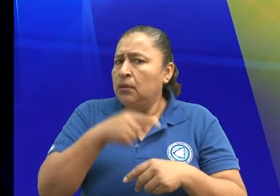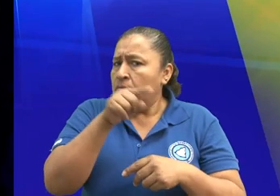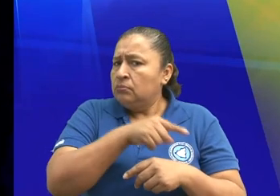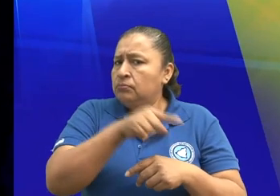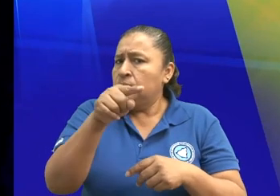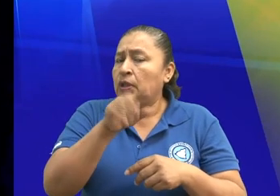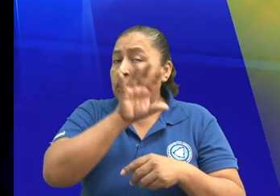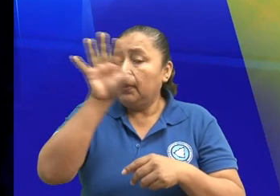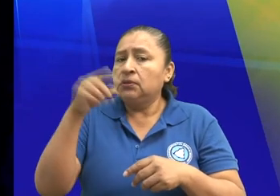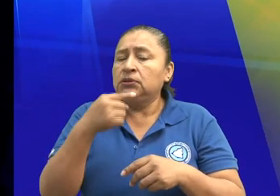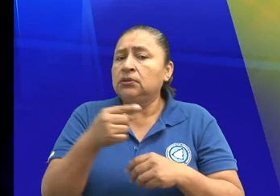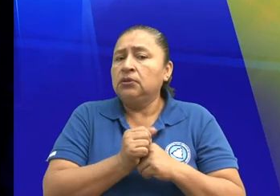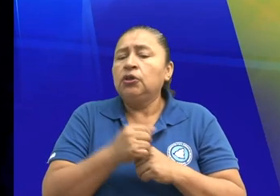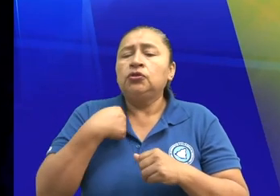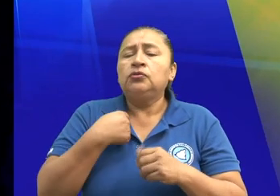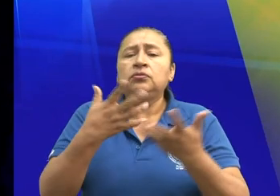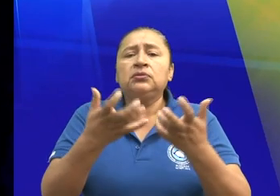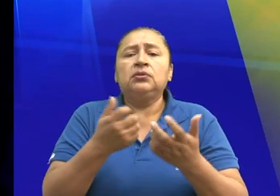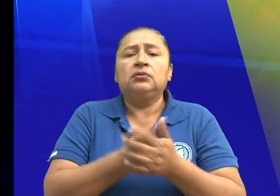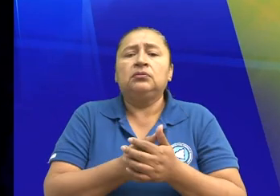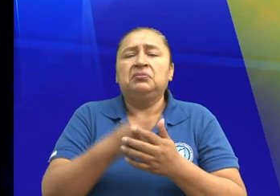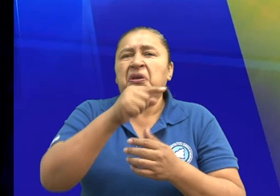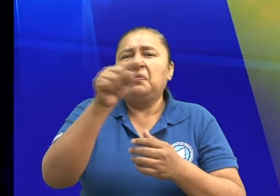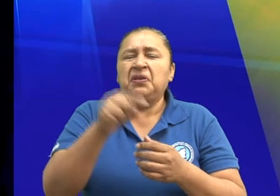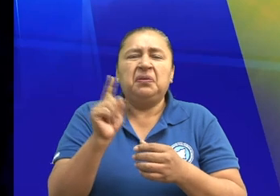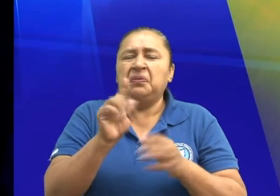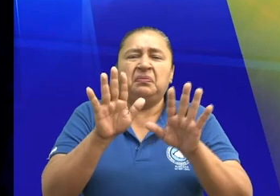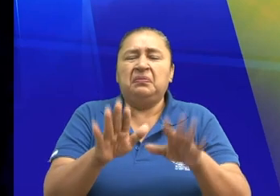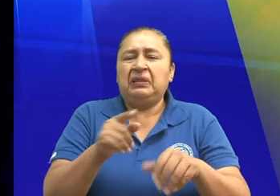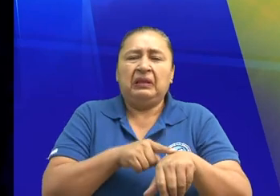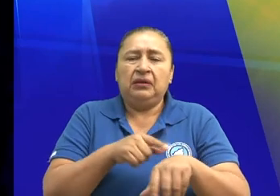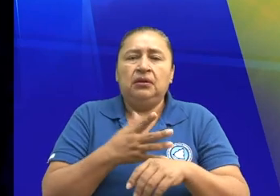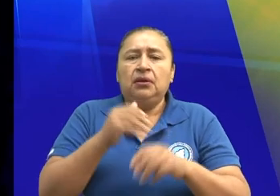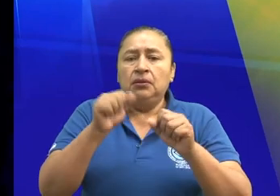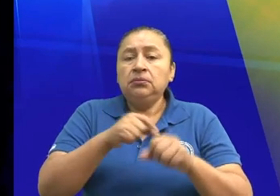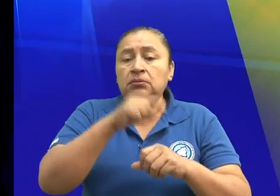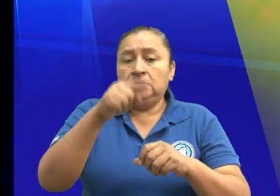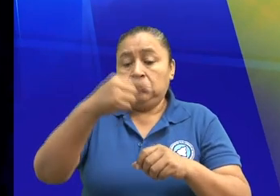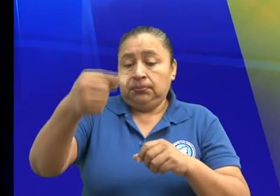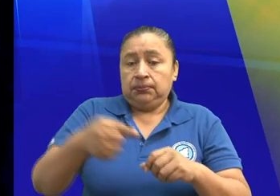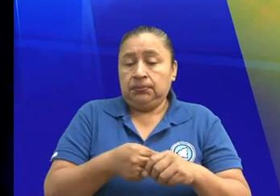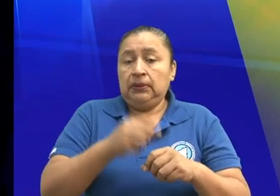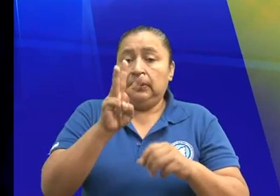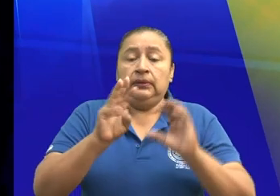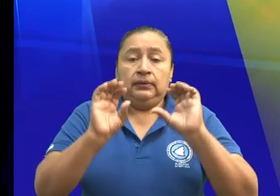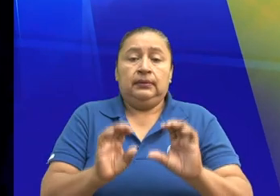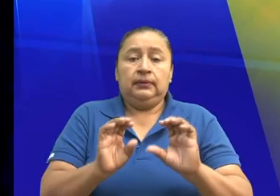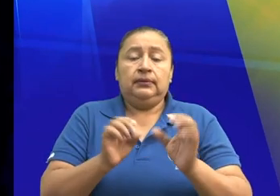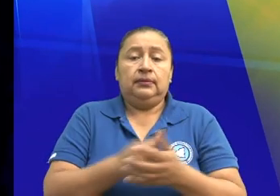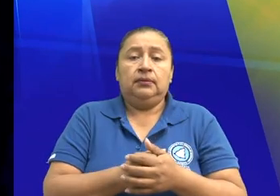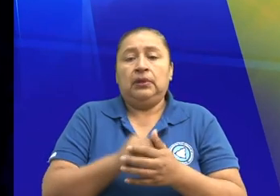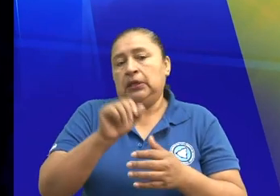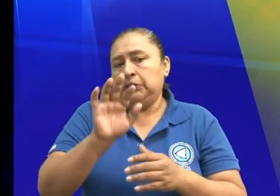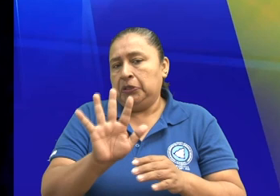de los departamentos, dicen, mire, yo me quiero venir, no me quiero ir muy tarde. Puede venirse de regreso a las 3 de la tarde, a